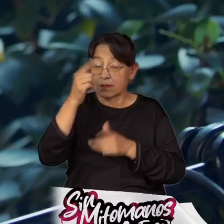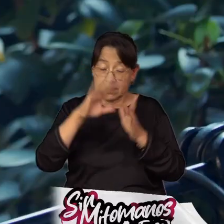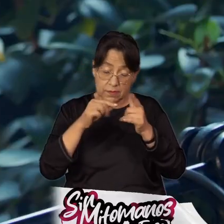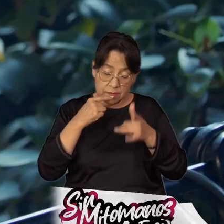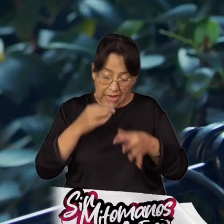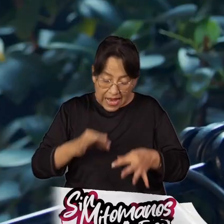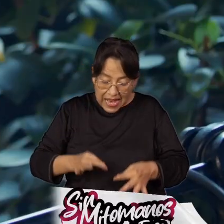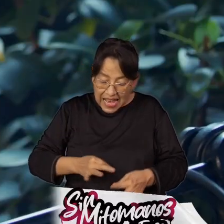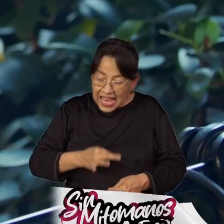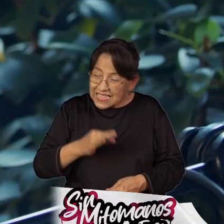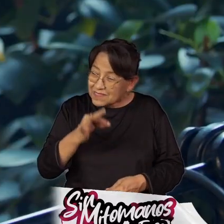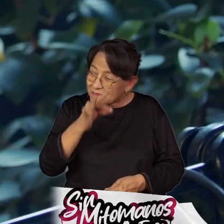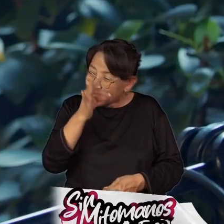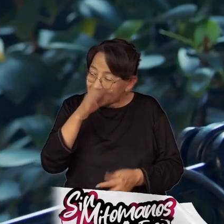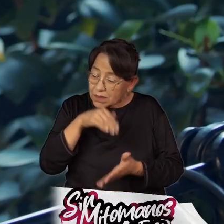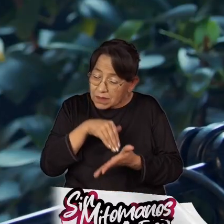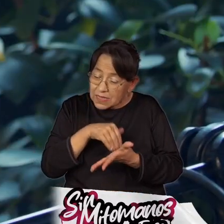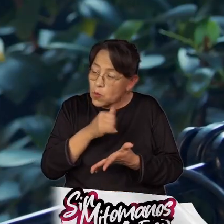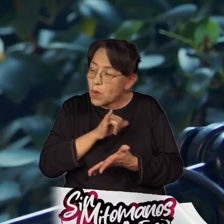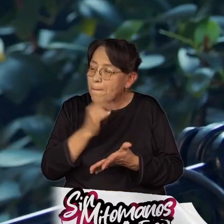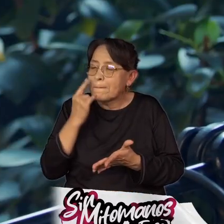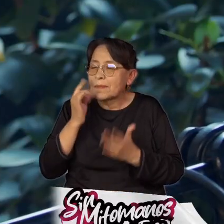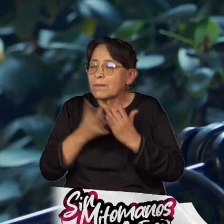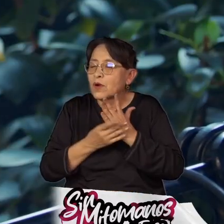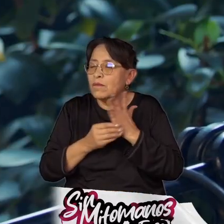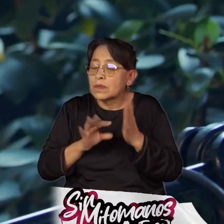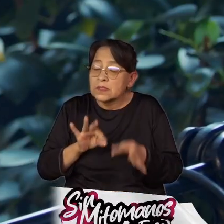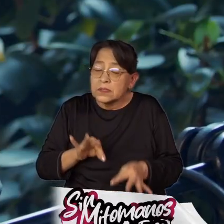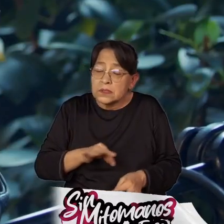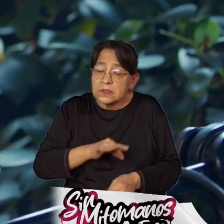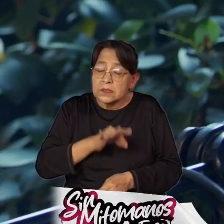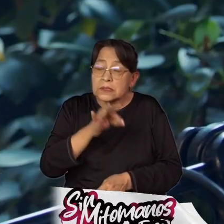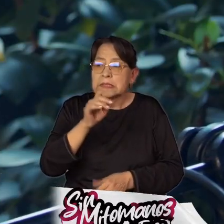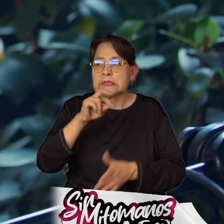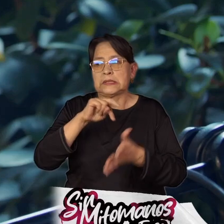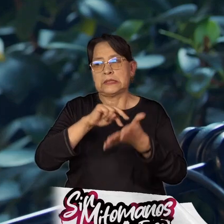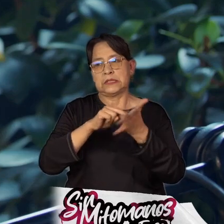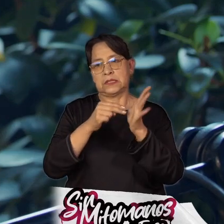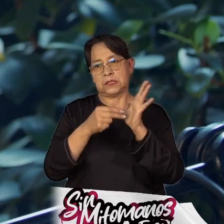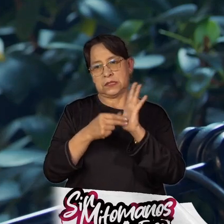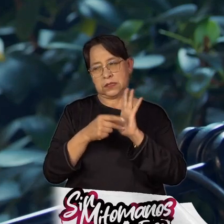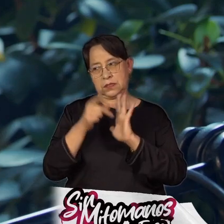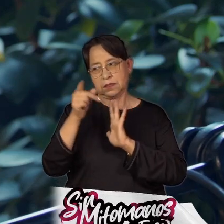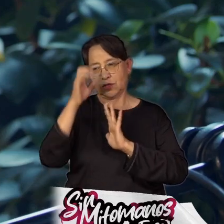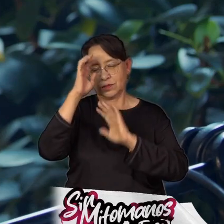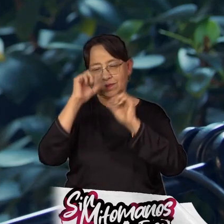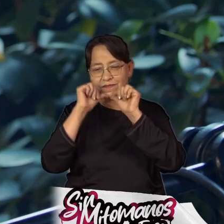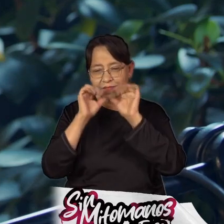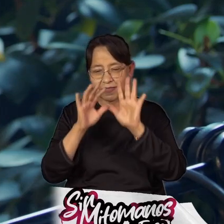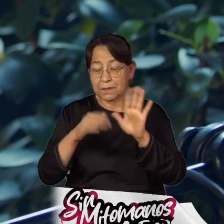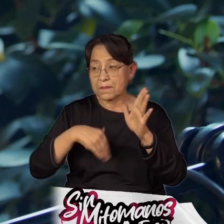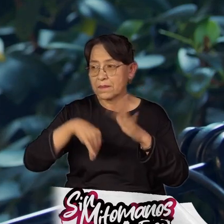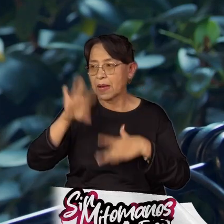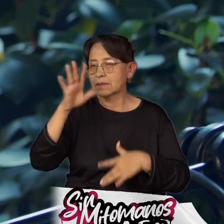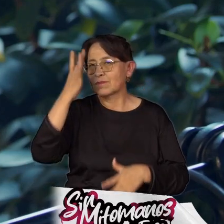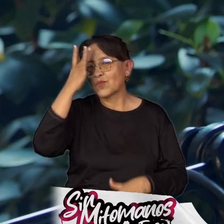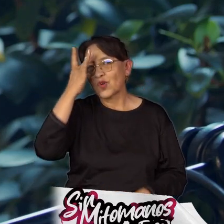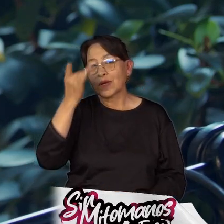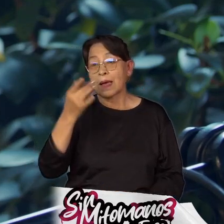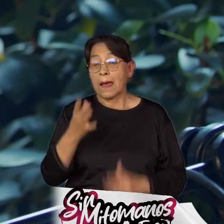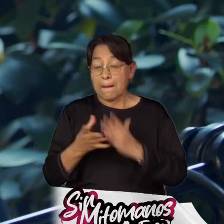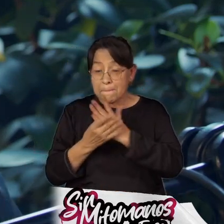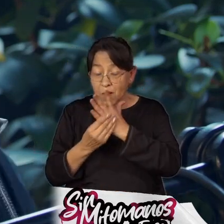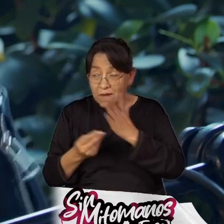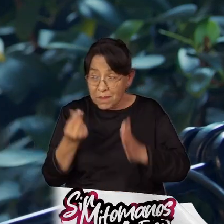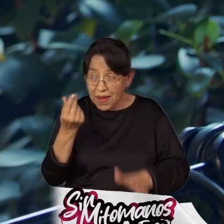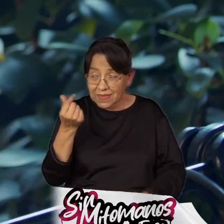de espíritu, para Él son los que van a tener un futuro venturoso, porque son más bienaventurados. ¿Por qué? Porque no es